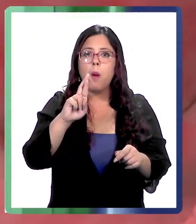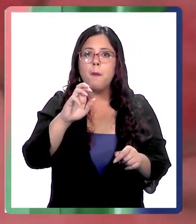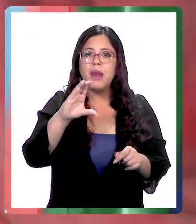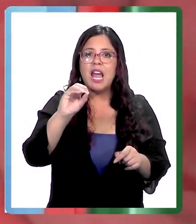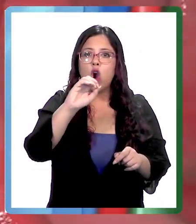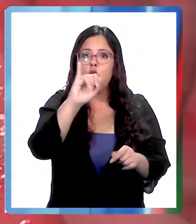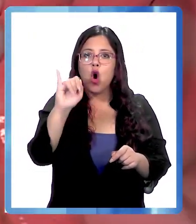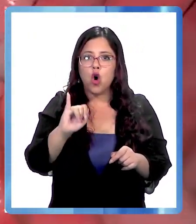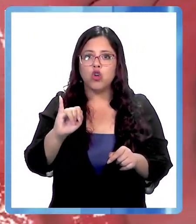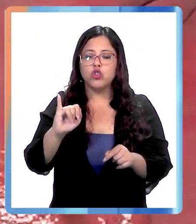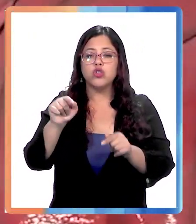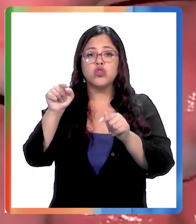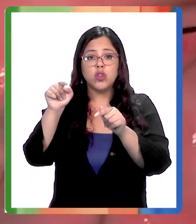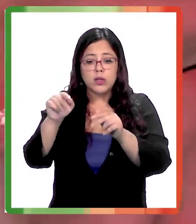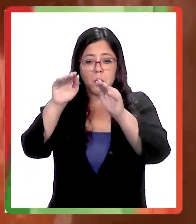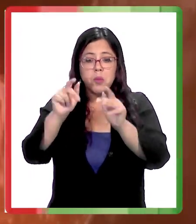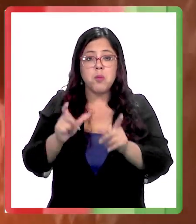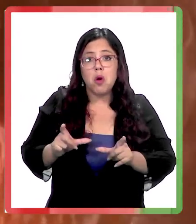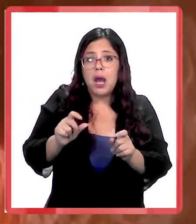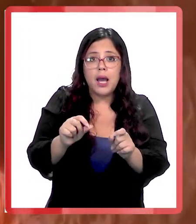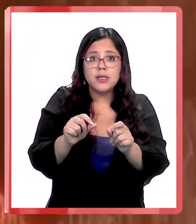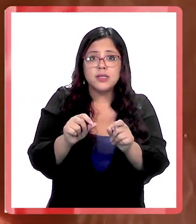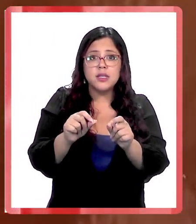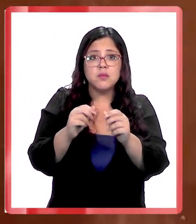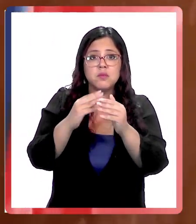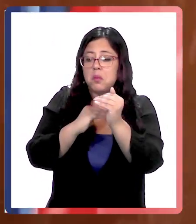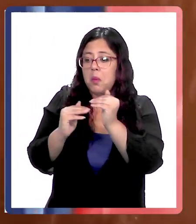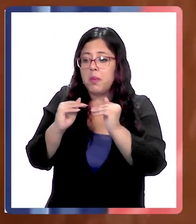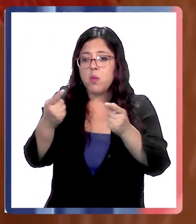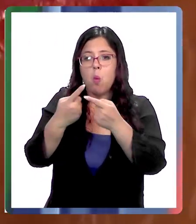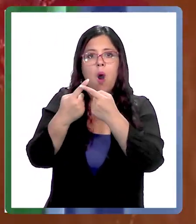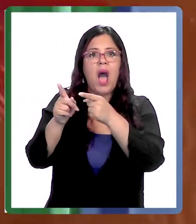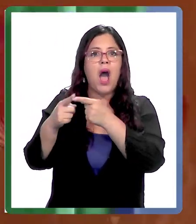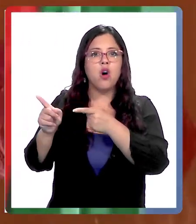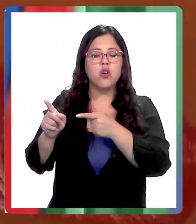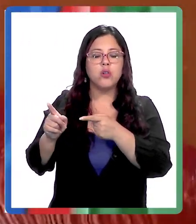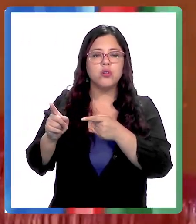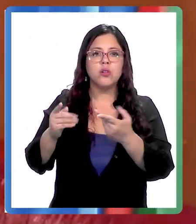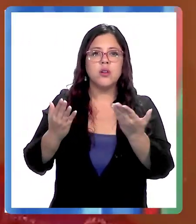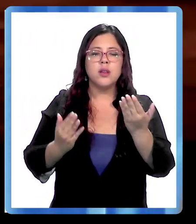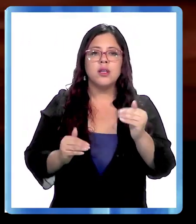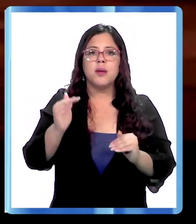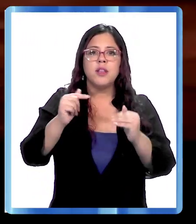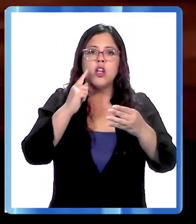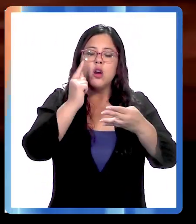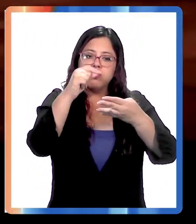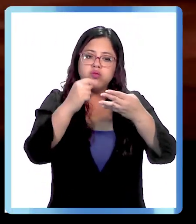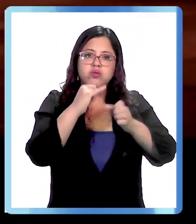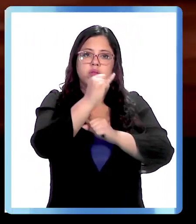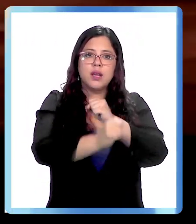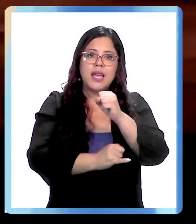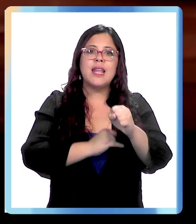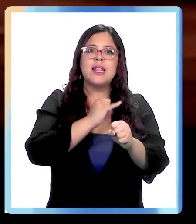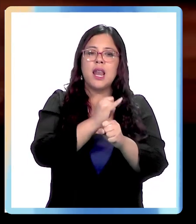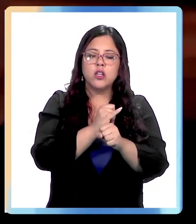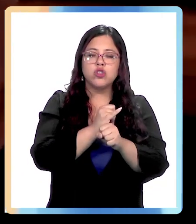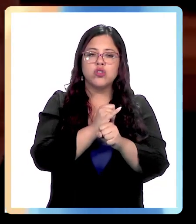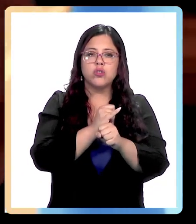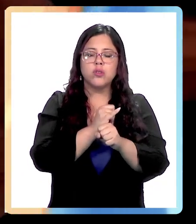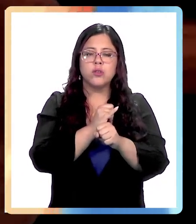Nosotros catalogamos el cáncer de colon igual que todos los cánceres, de acuerdo a la clasificación